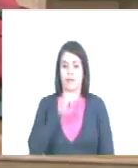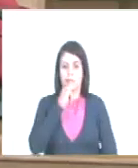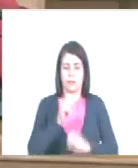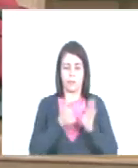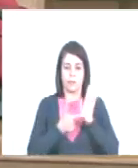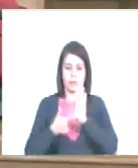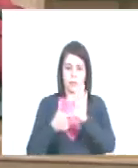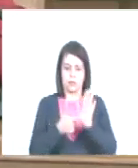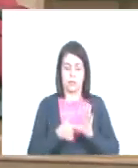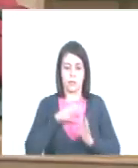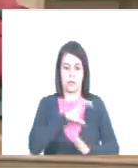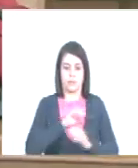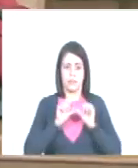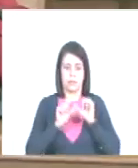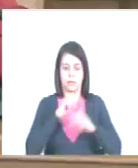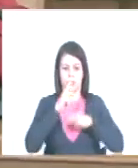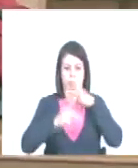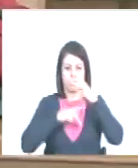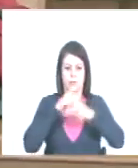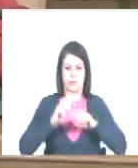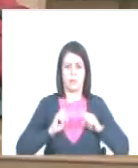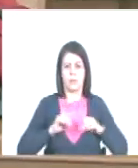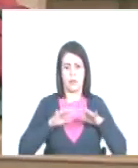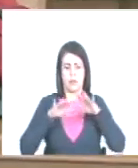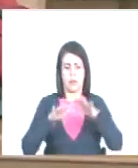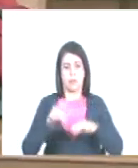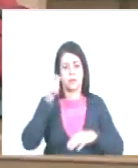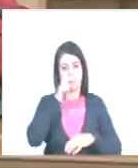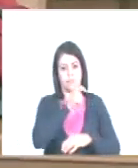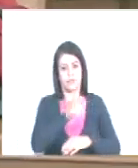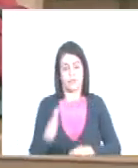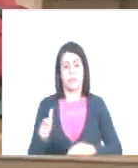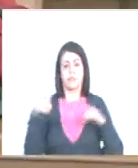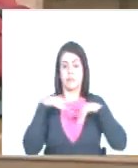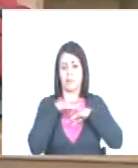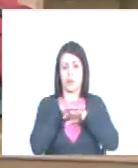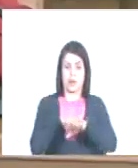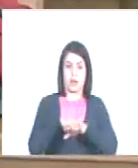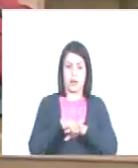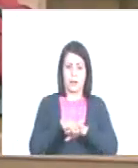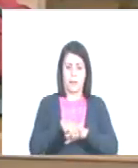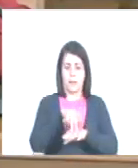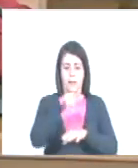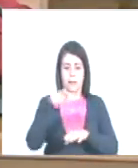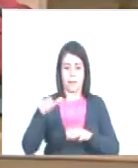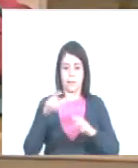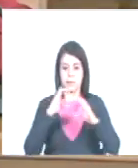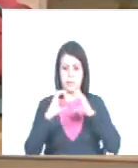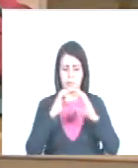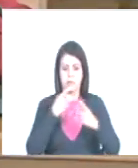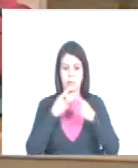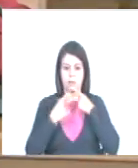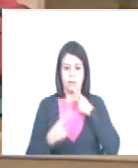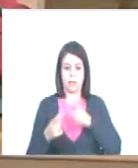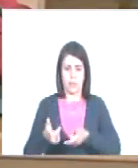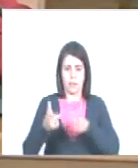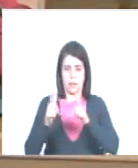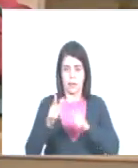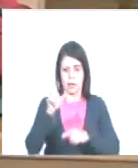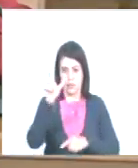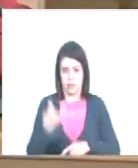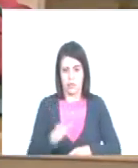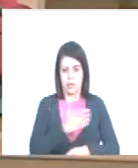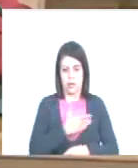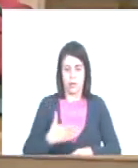por la Comisión Permanente Política Exterior, Soberanía e Integración, mediante el cual se autoriza al ciudadano